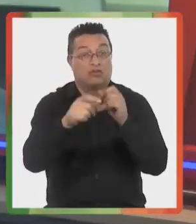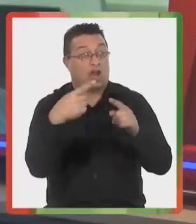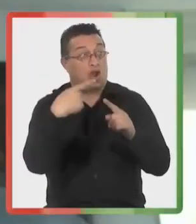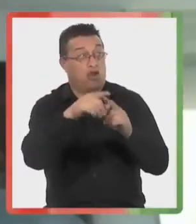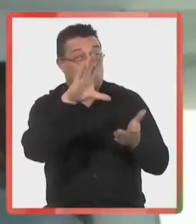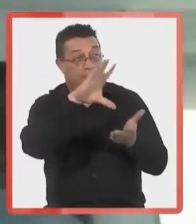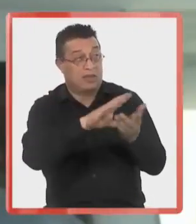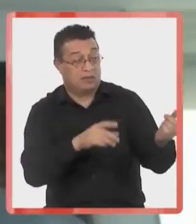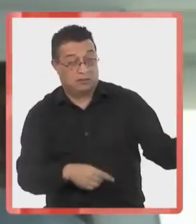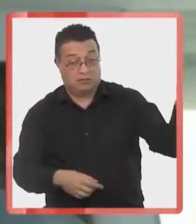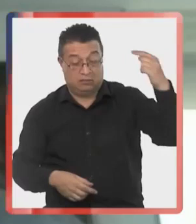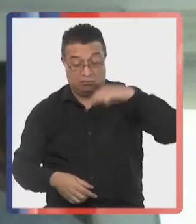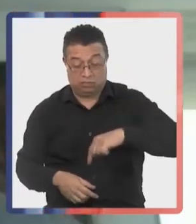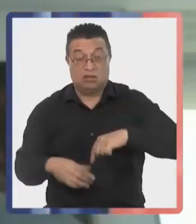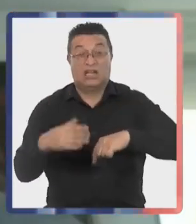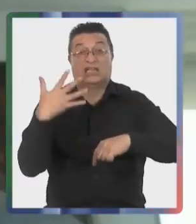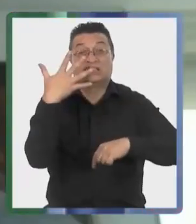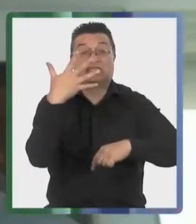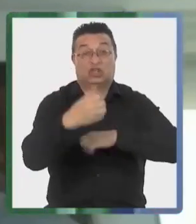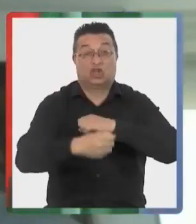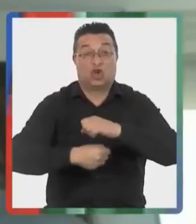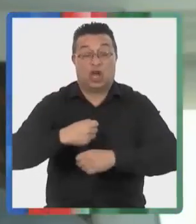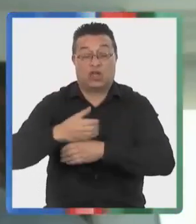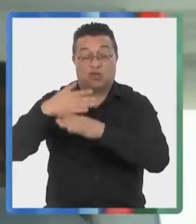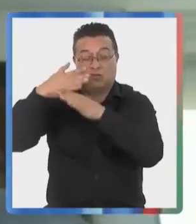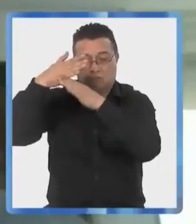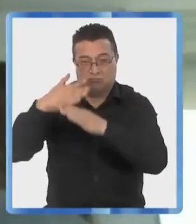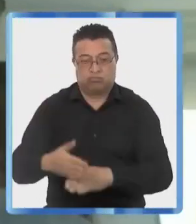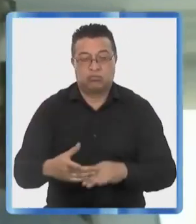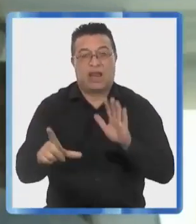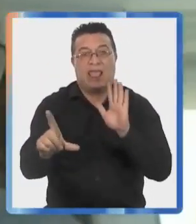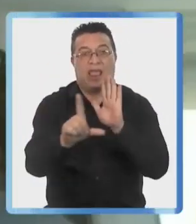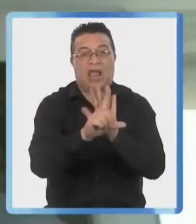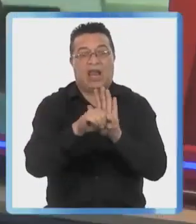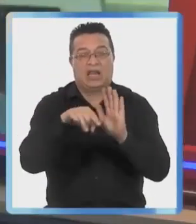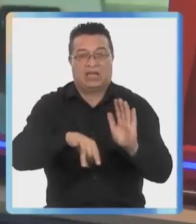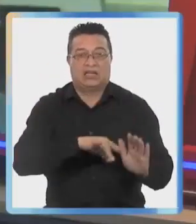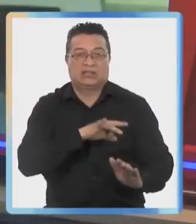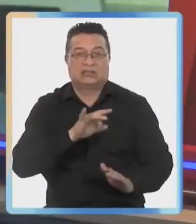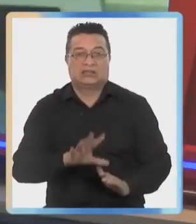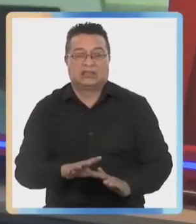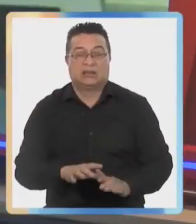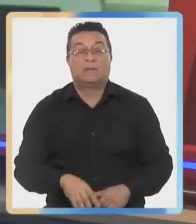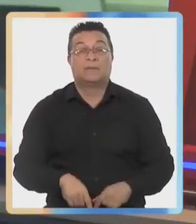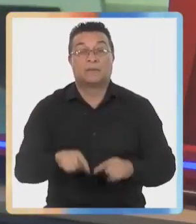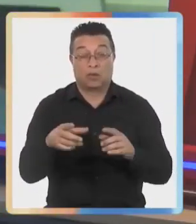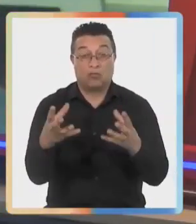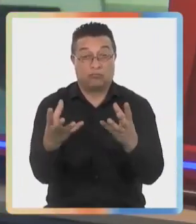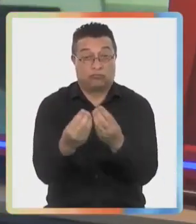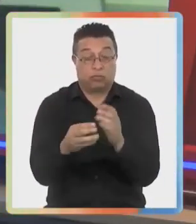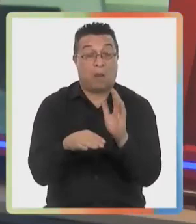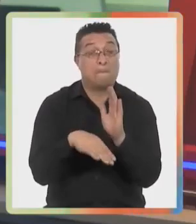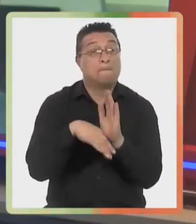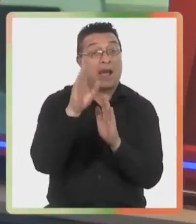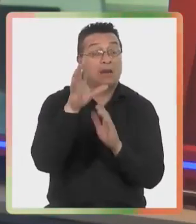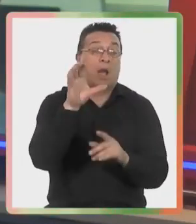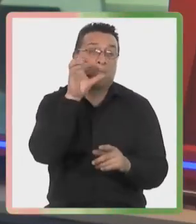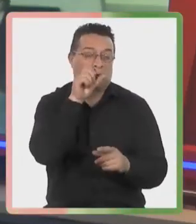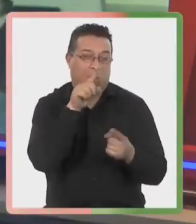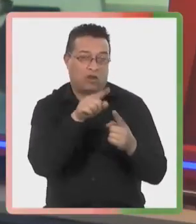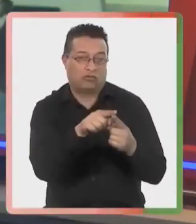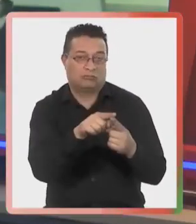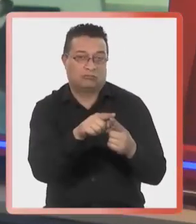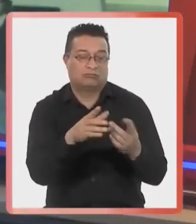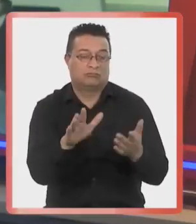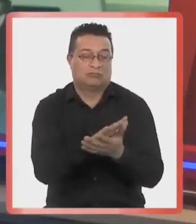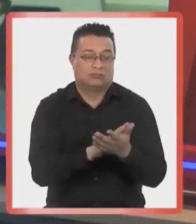que han cumplido unos 5 años de residencia legal en Chile. Claro, y la colonia más numerosa es los peruanos, por